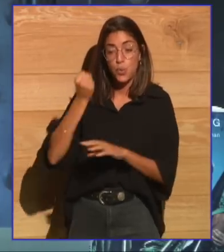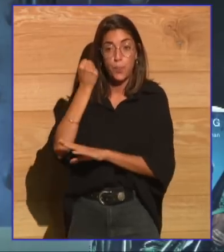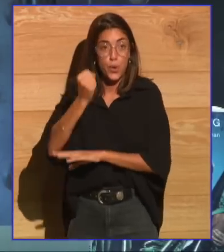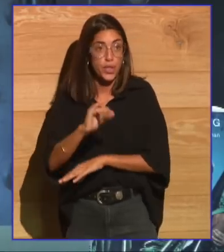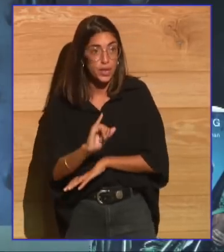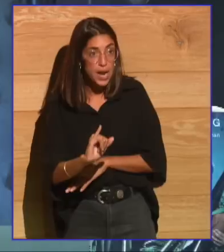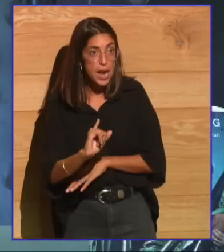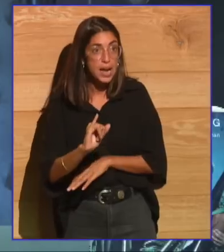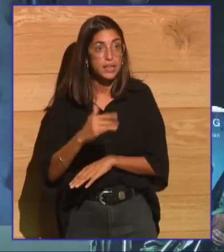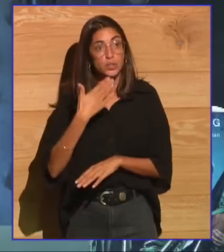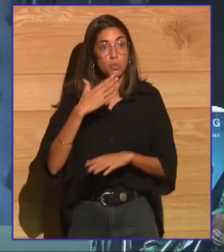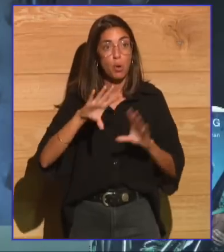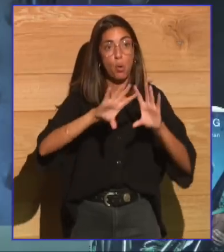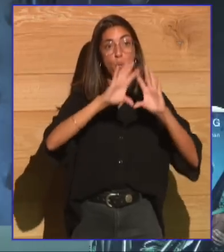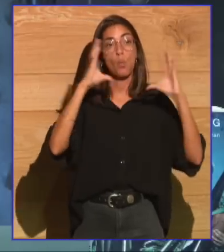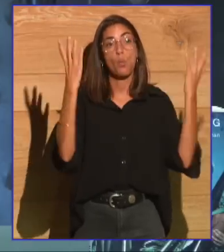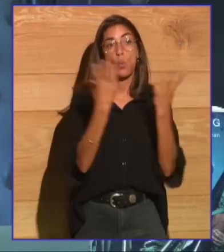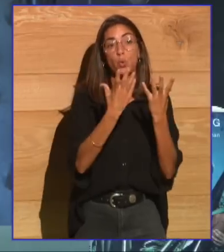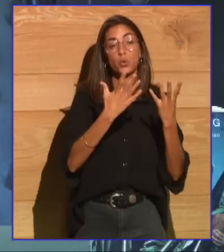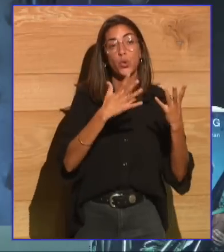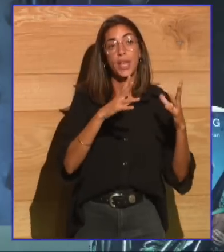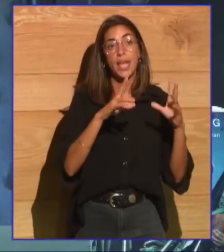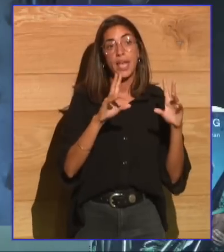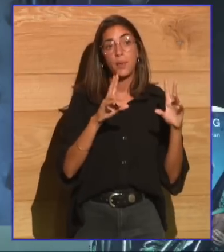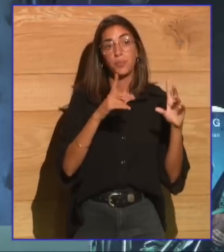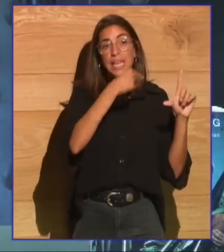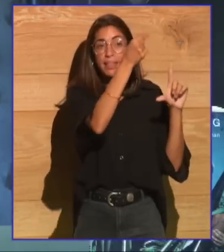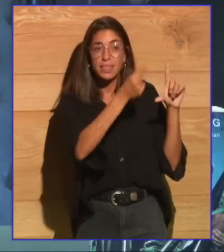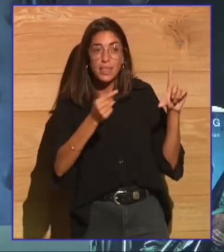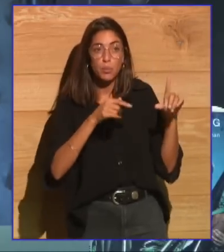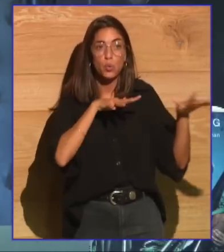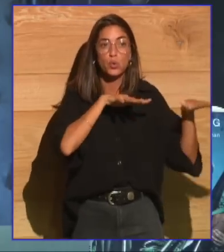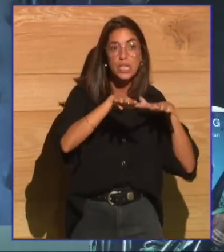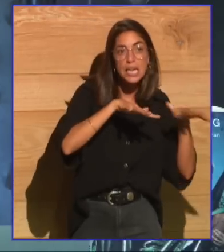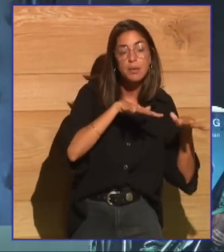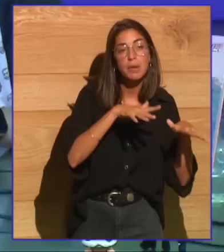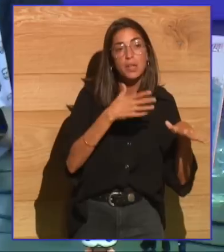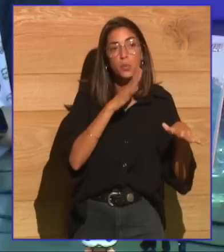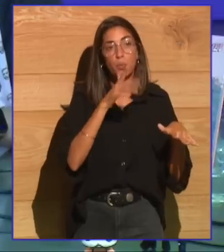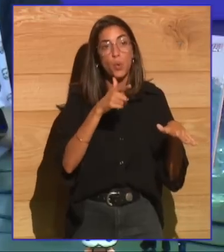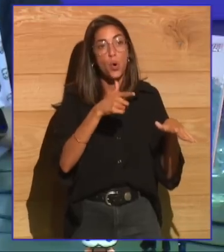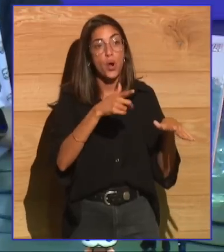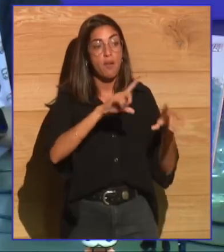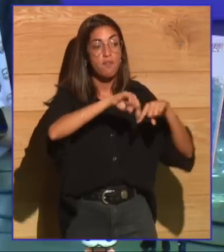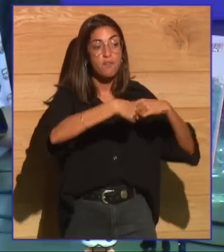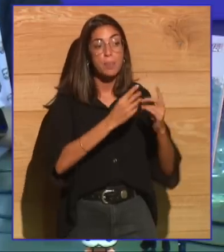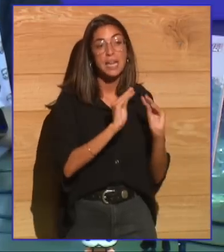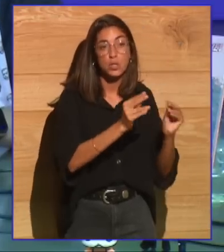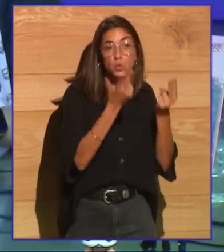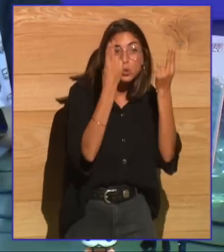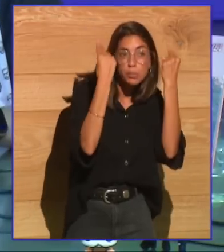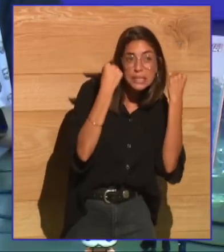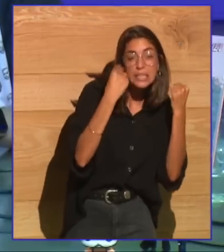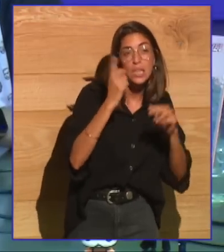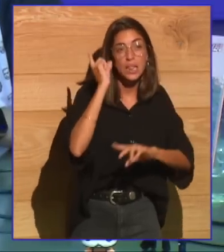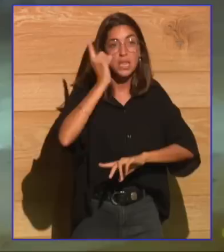el universo casi de los dibujos animados a la realidad tenemos sometida a su familia de una forma la tiránica y horrible